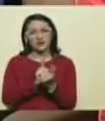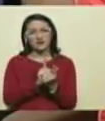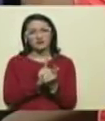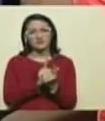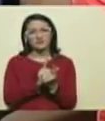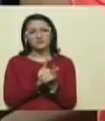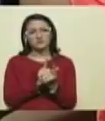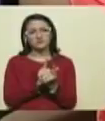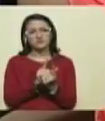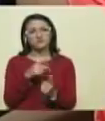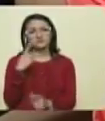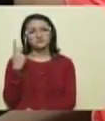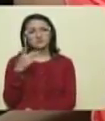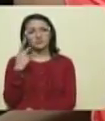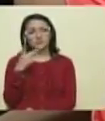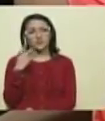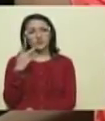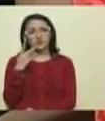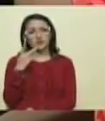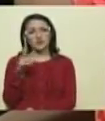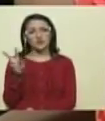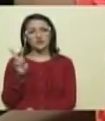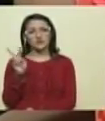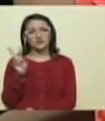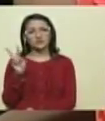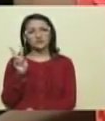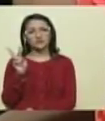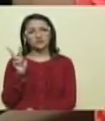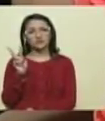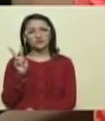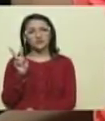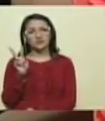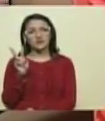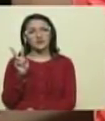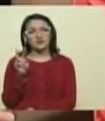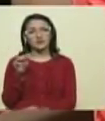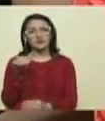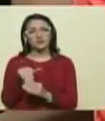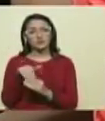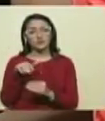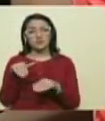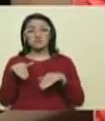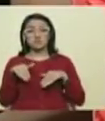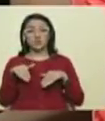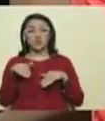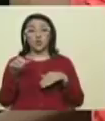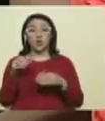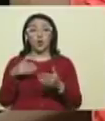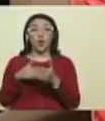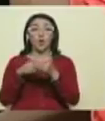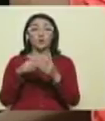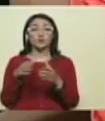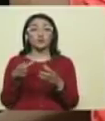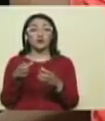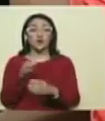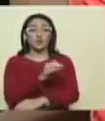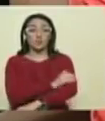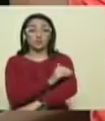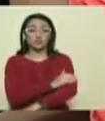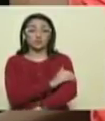una sintonía política con Venezuela, votaron absteniéndose o incluso votando en contra de la posición